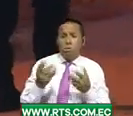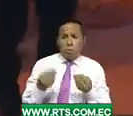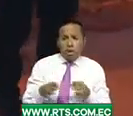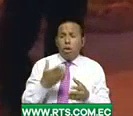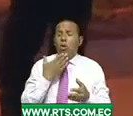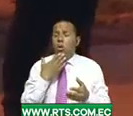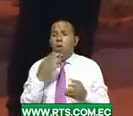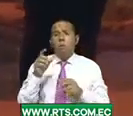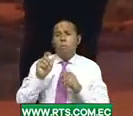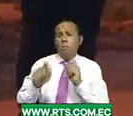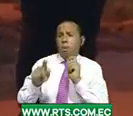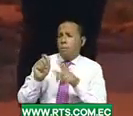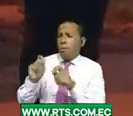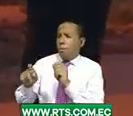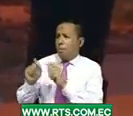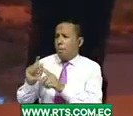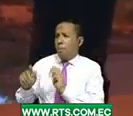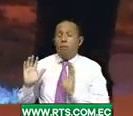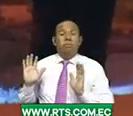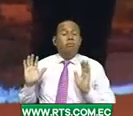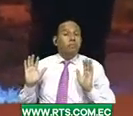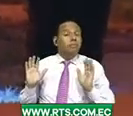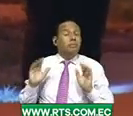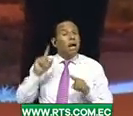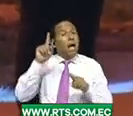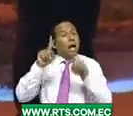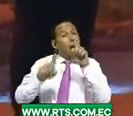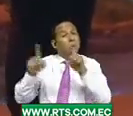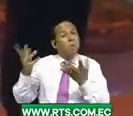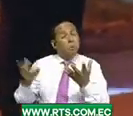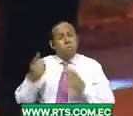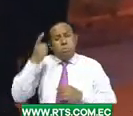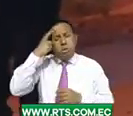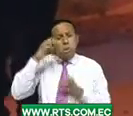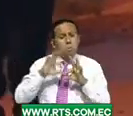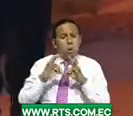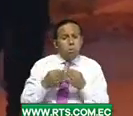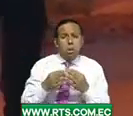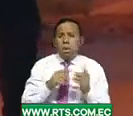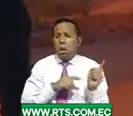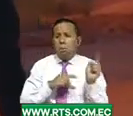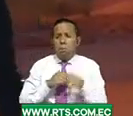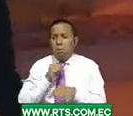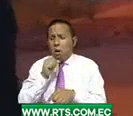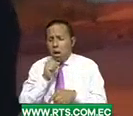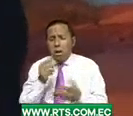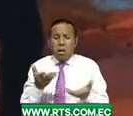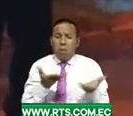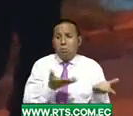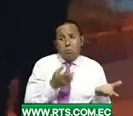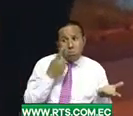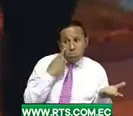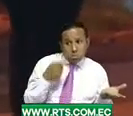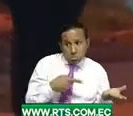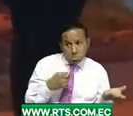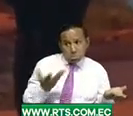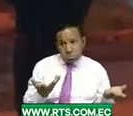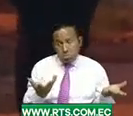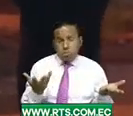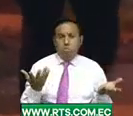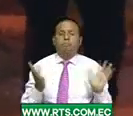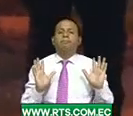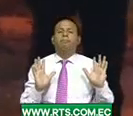colaborar, personas que quizá tengan algún ciudadano que no haya llegado a su vivienda en las últimas horas, y por eso